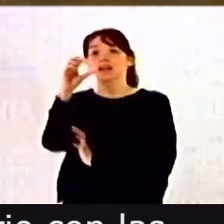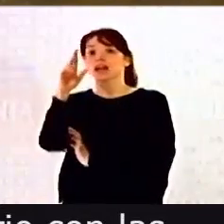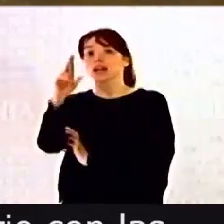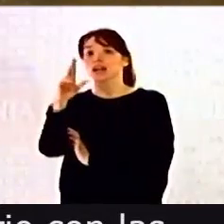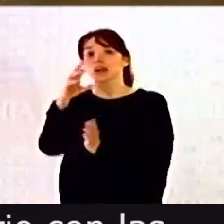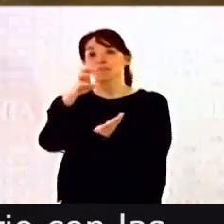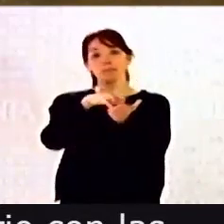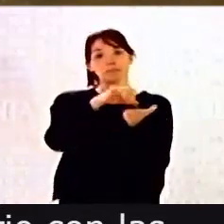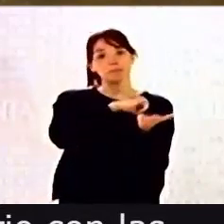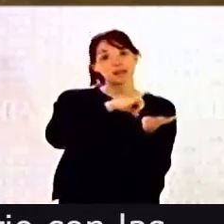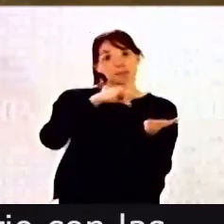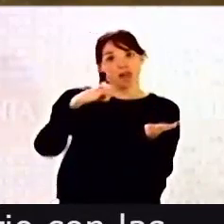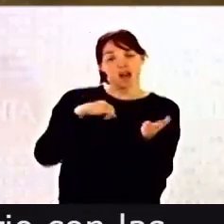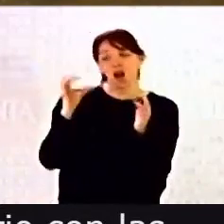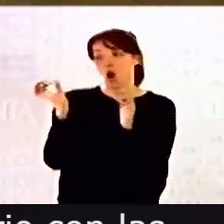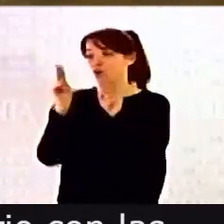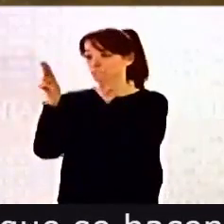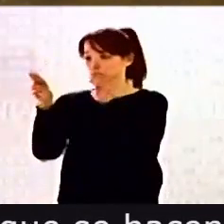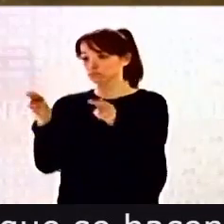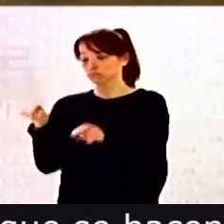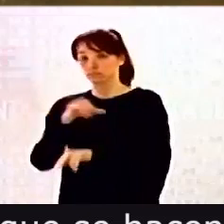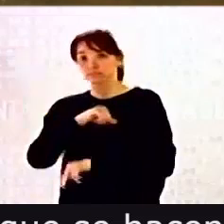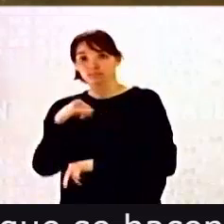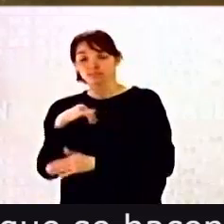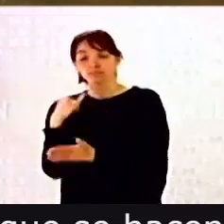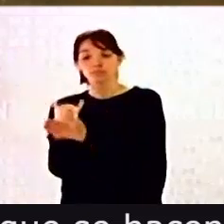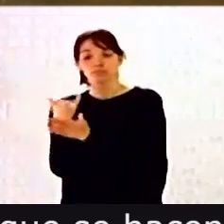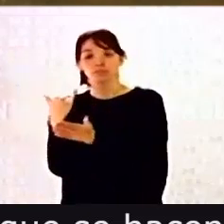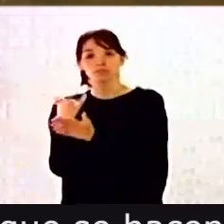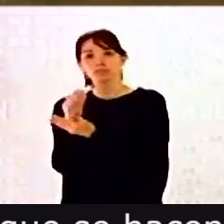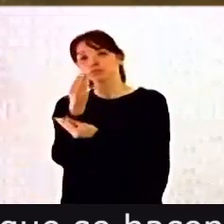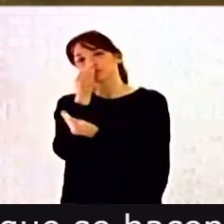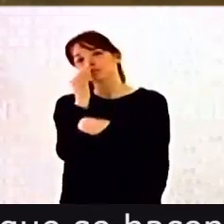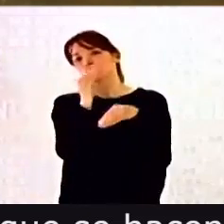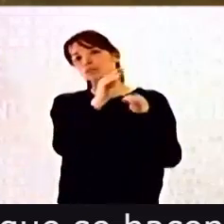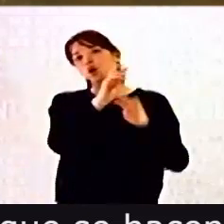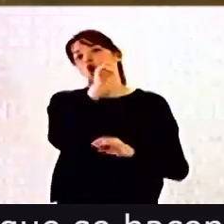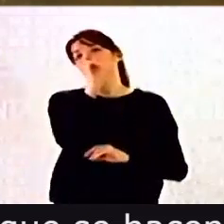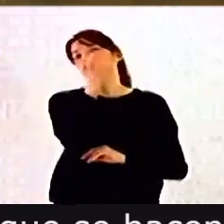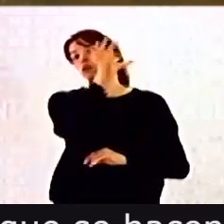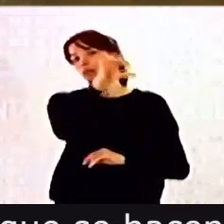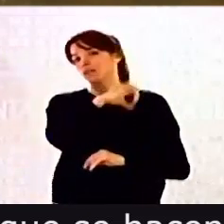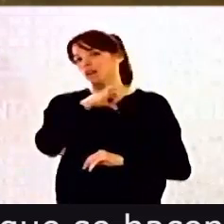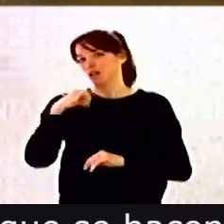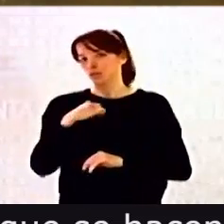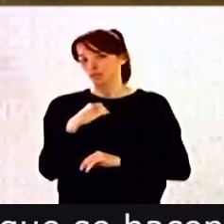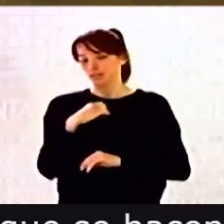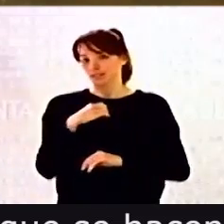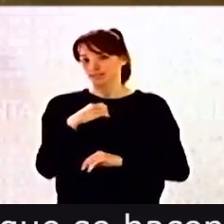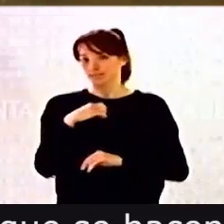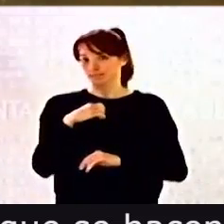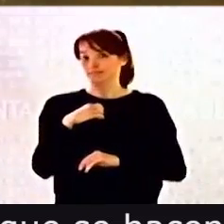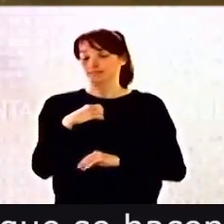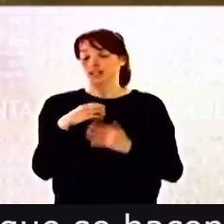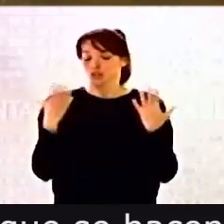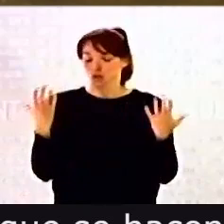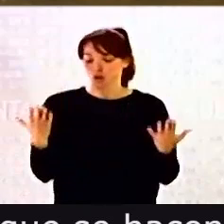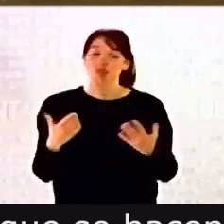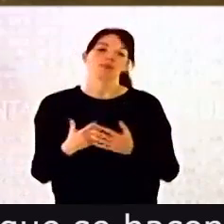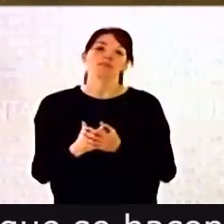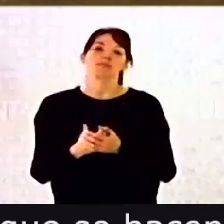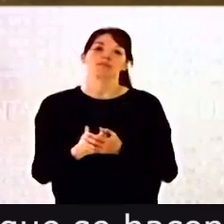hacen en clínicas privadas son pruebas que se derivan a otras comunidades autónomas. Por lo tanto, nosotros, si seguimos con